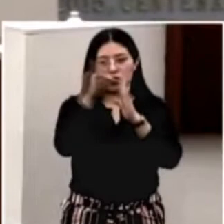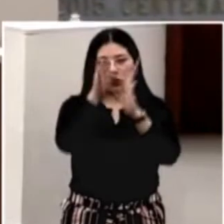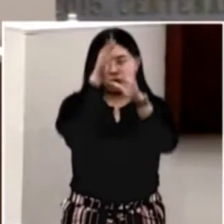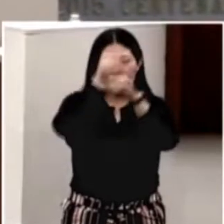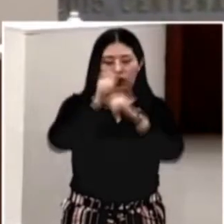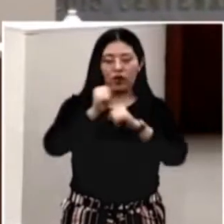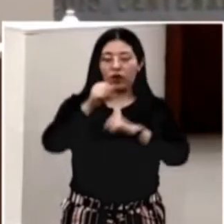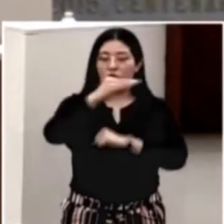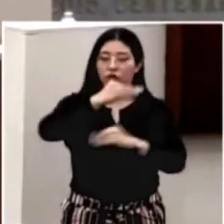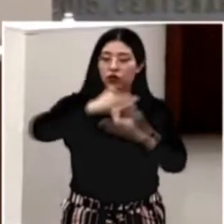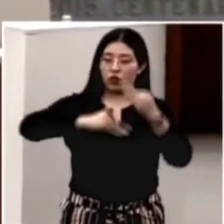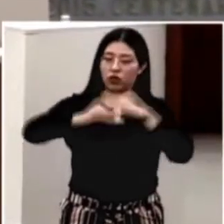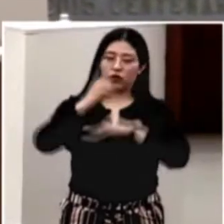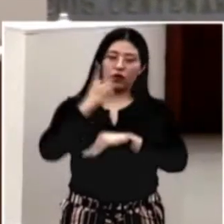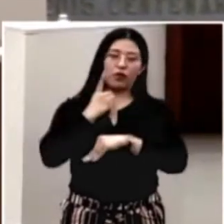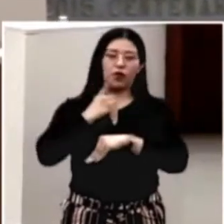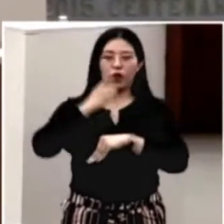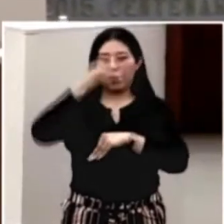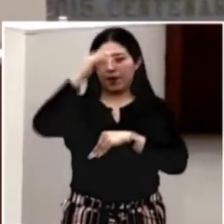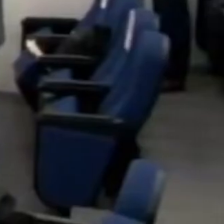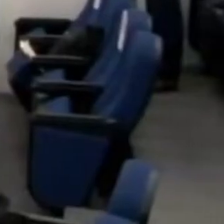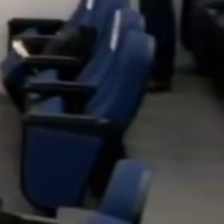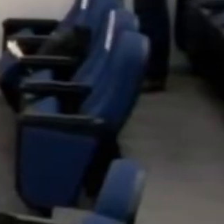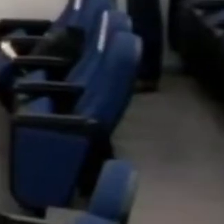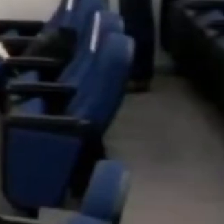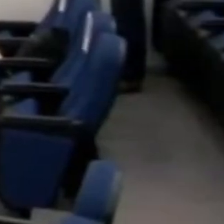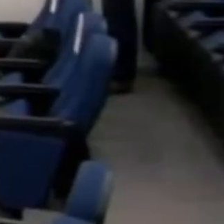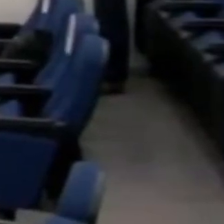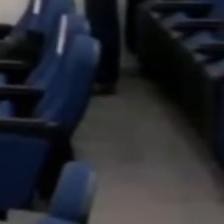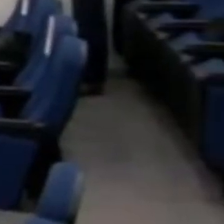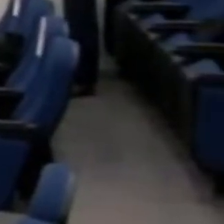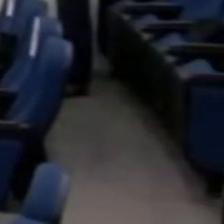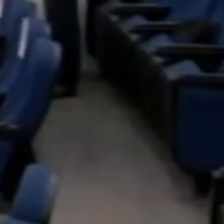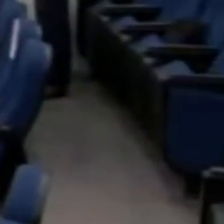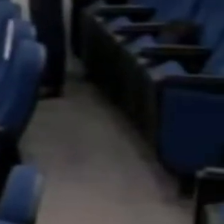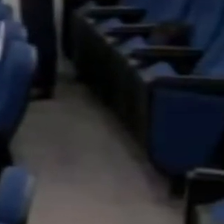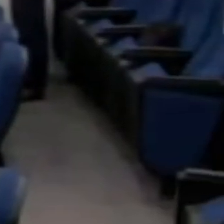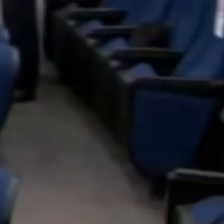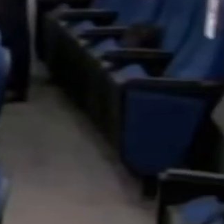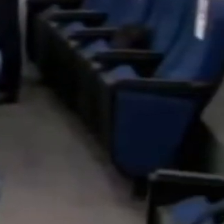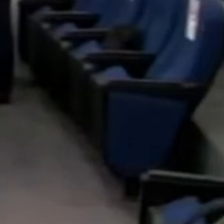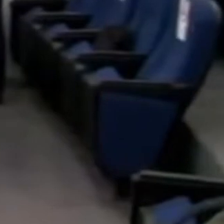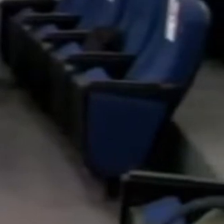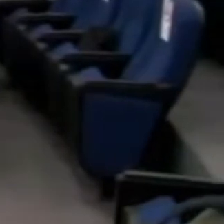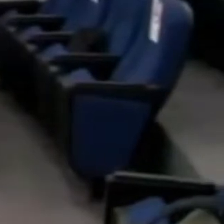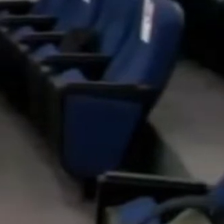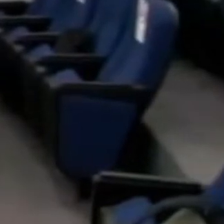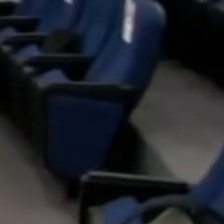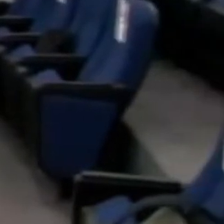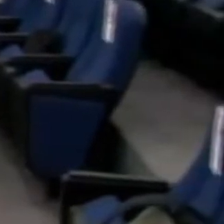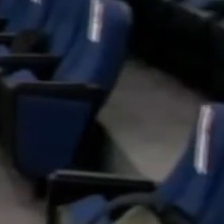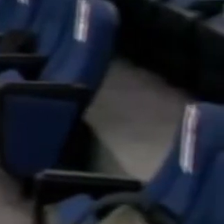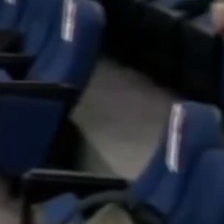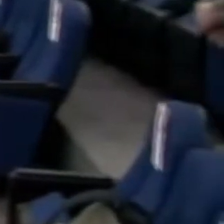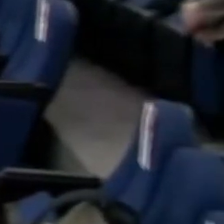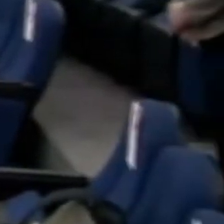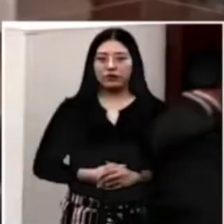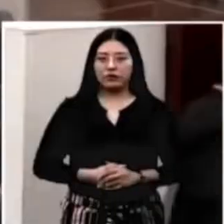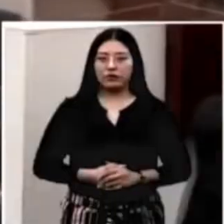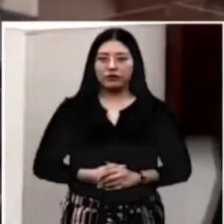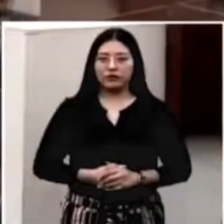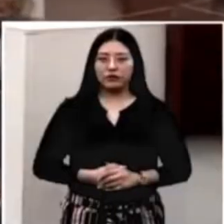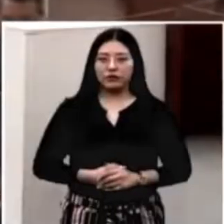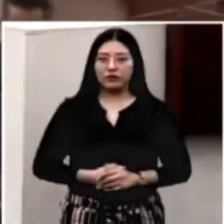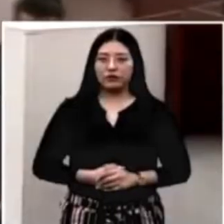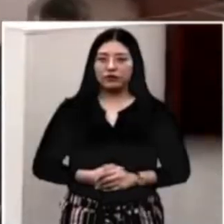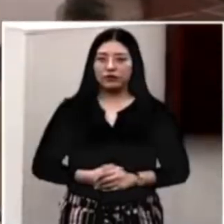vista son gratis y los lentes a muy bajo costo para que cualquiera pueda tener acceso a estos lentes,